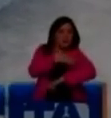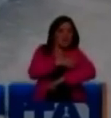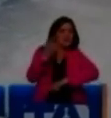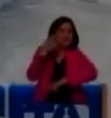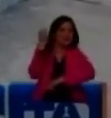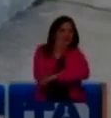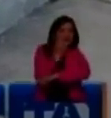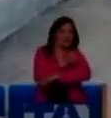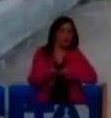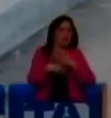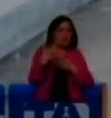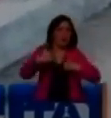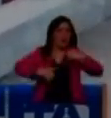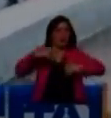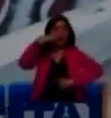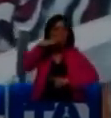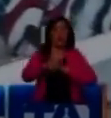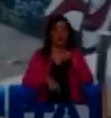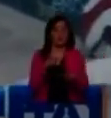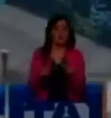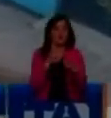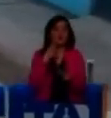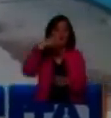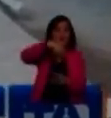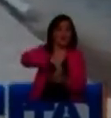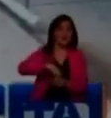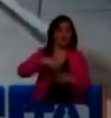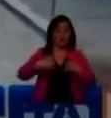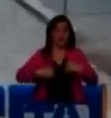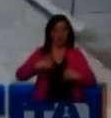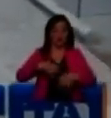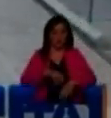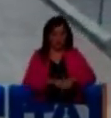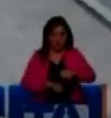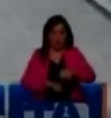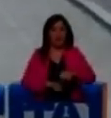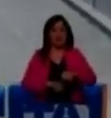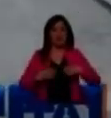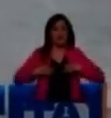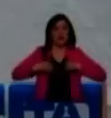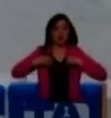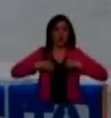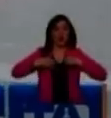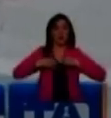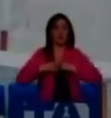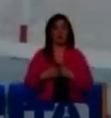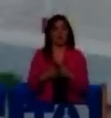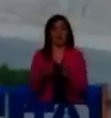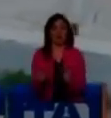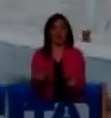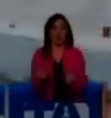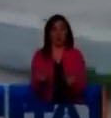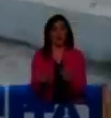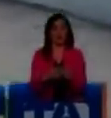algunos juegos para los niños y nos decían algunos moradores que dentro de estos juegos han encontrado ropa, un radio,